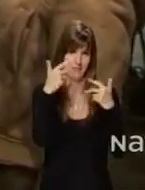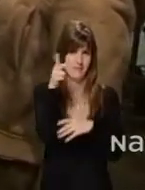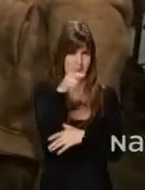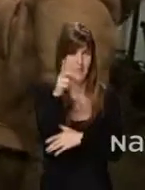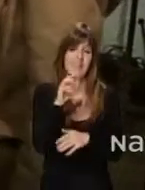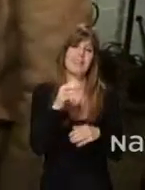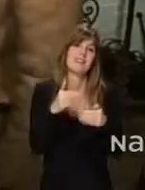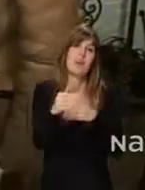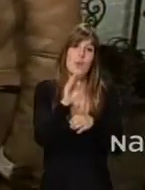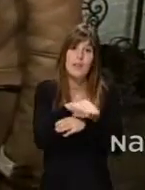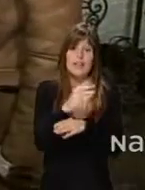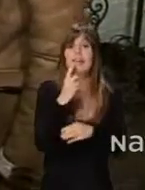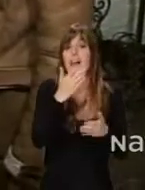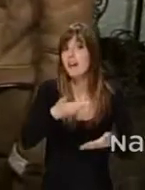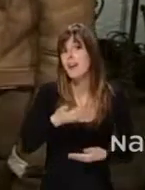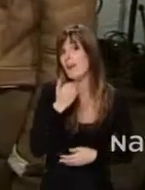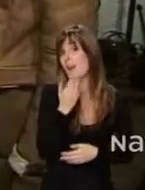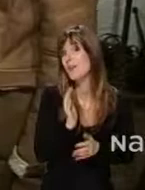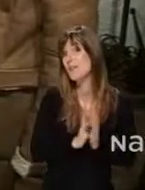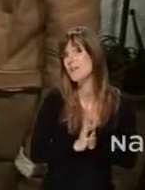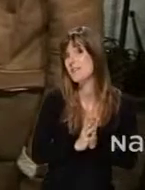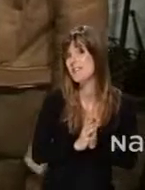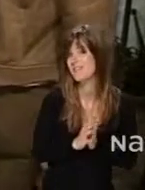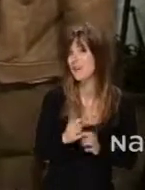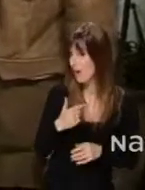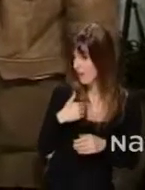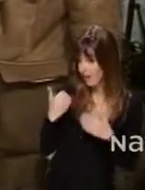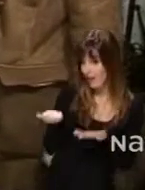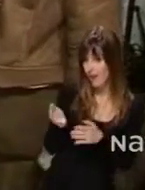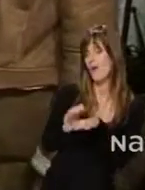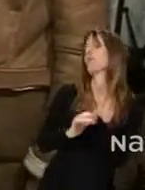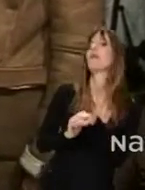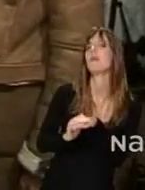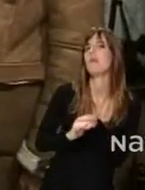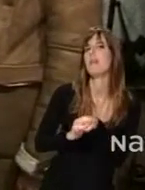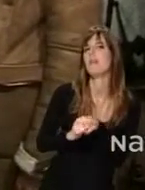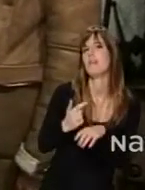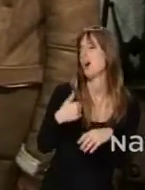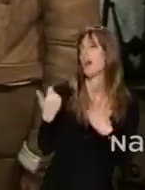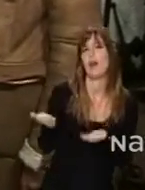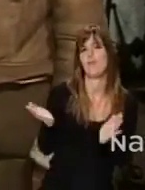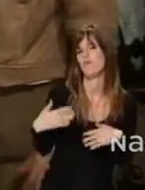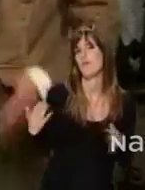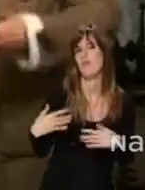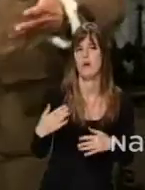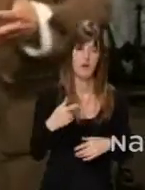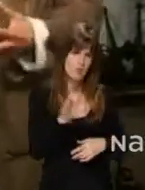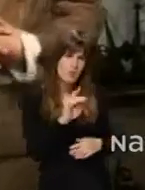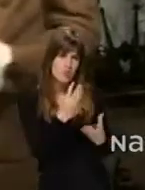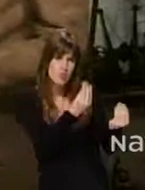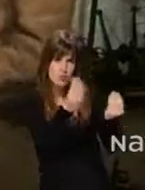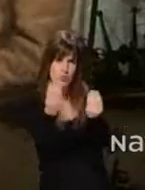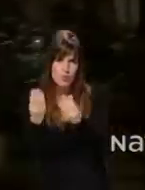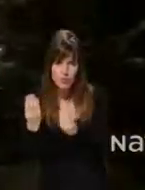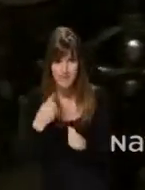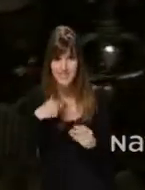cuidarse. Entonces, ¿qué me regalas? ¿Regalar yo? Sí. ¿A qué no tengo yo para regalar? Sí, hombre, pero si hay un montón de cosas.